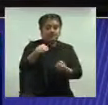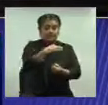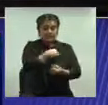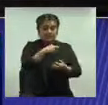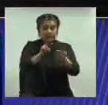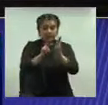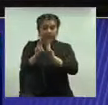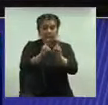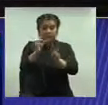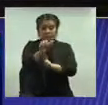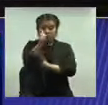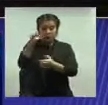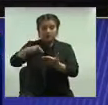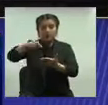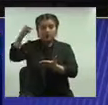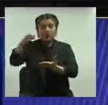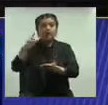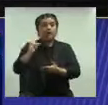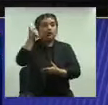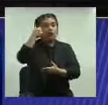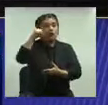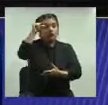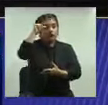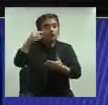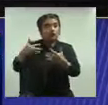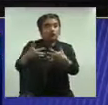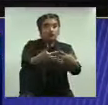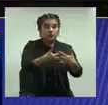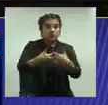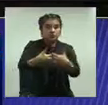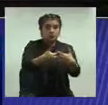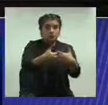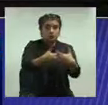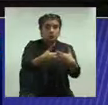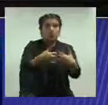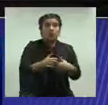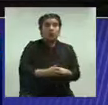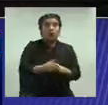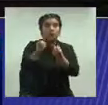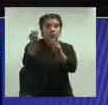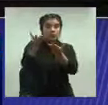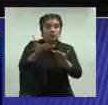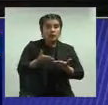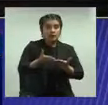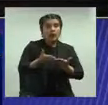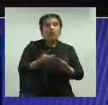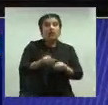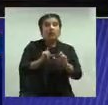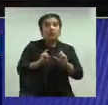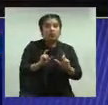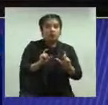Exteriores para que el gobierno de los Estados Unidos de América otorgue el estatus de